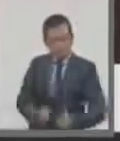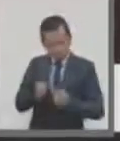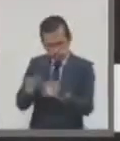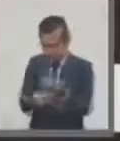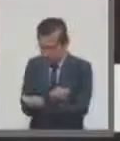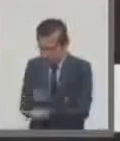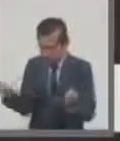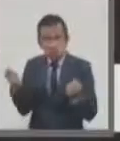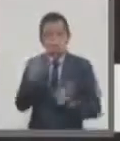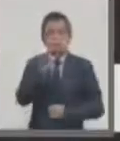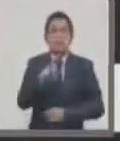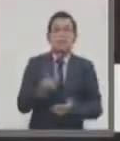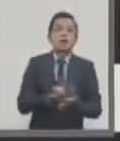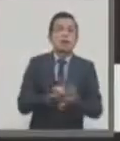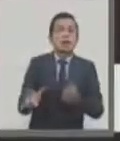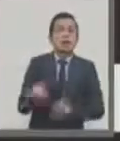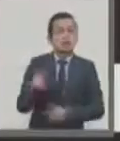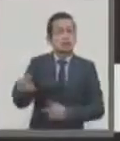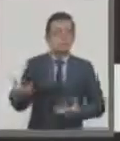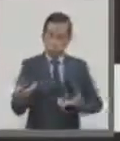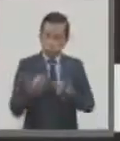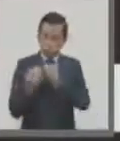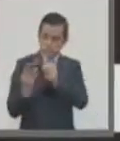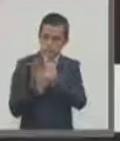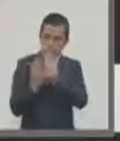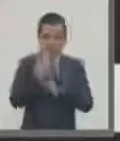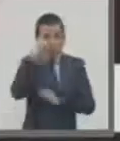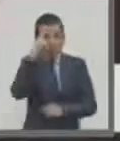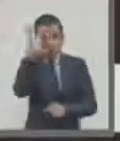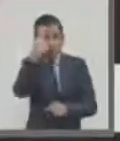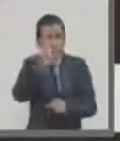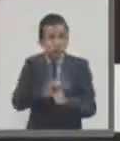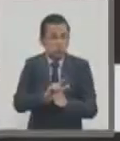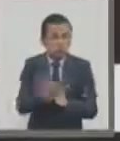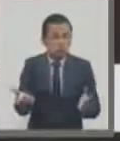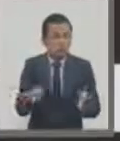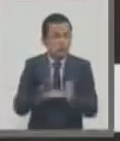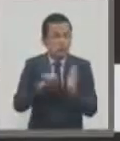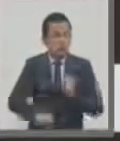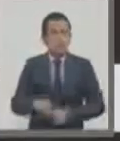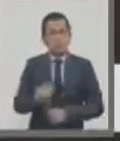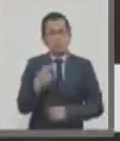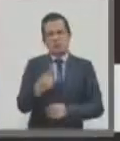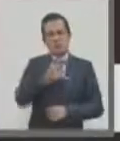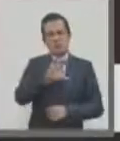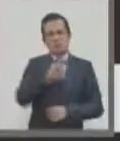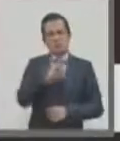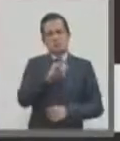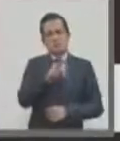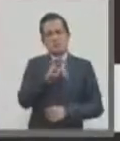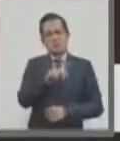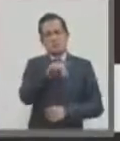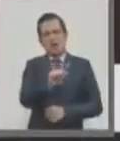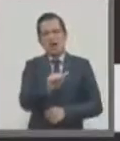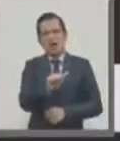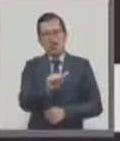agradezcámosles sus aportaciones culturales, como por ejemplo la llamada chilena, introducida a la costa